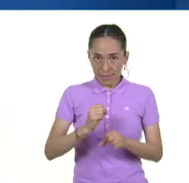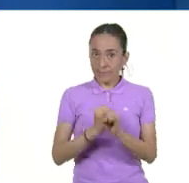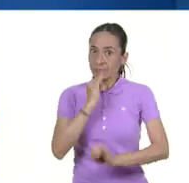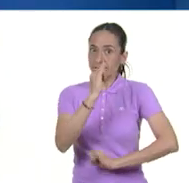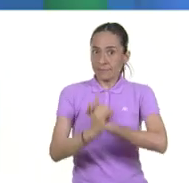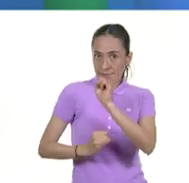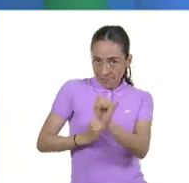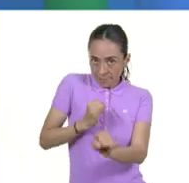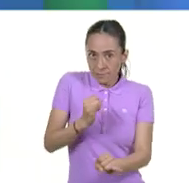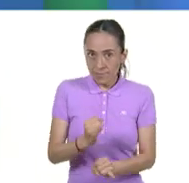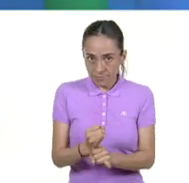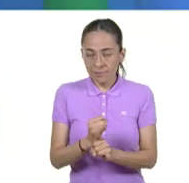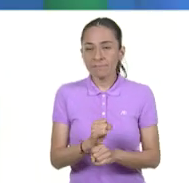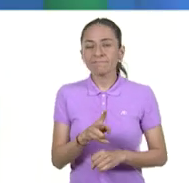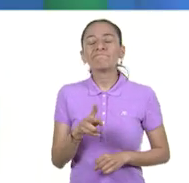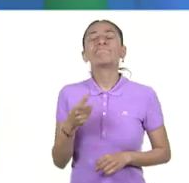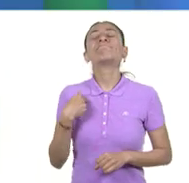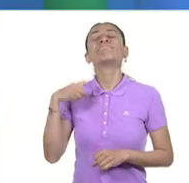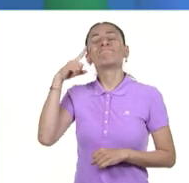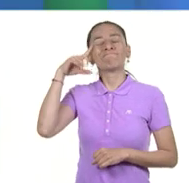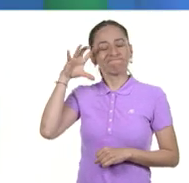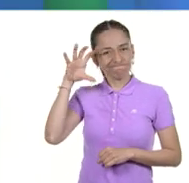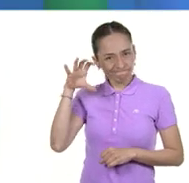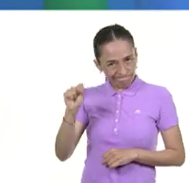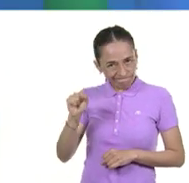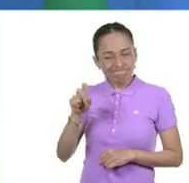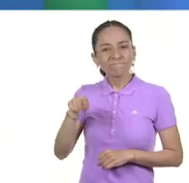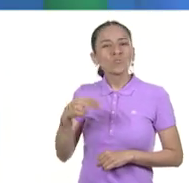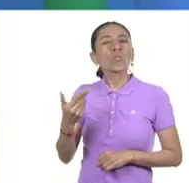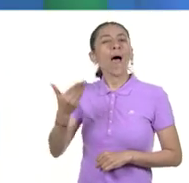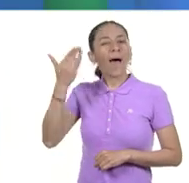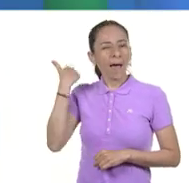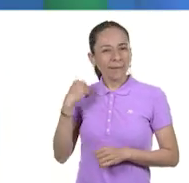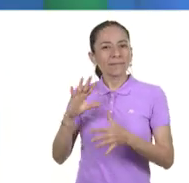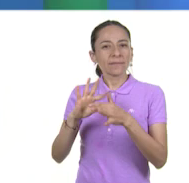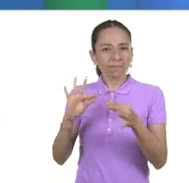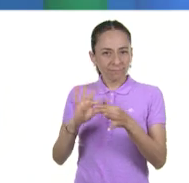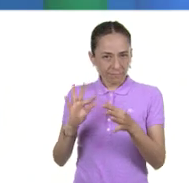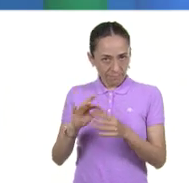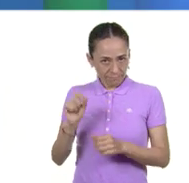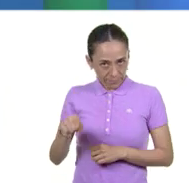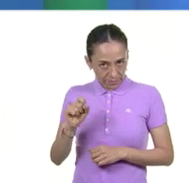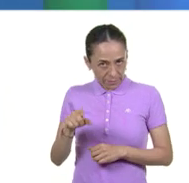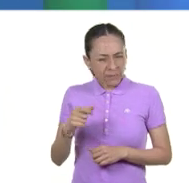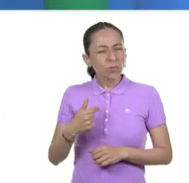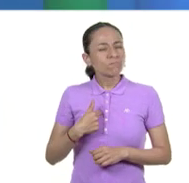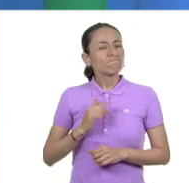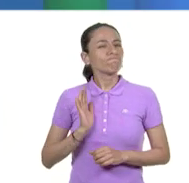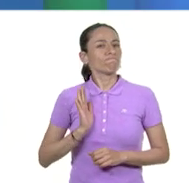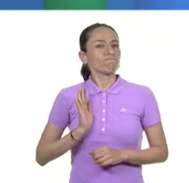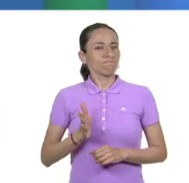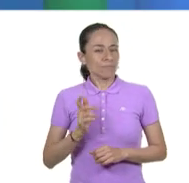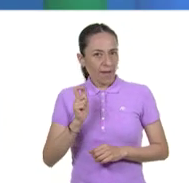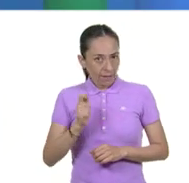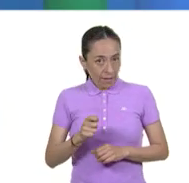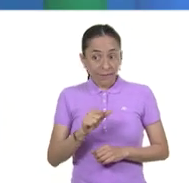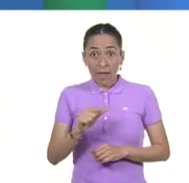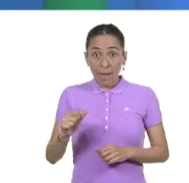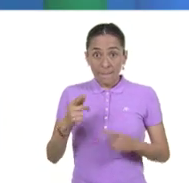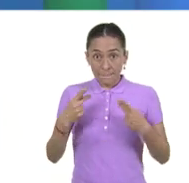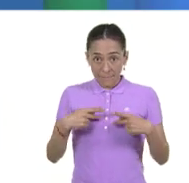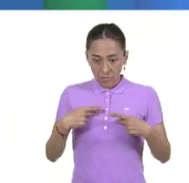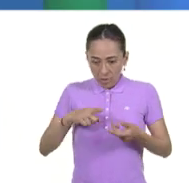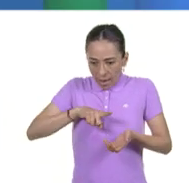internacionales. Sí, recuerdo muy bien que nos explicó. Incluso hemos aprendido que a los migrantes internos también se les